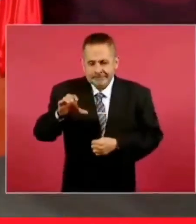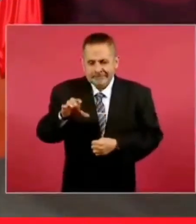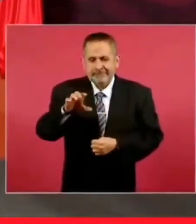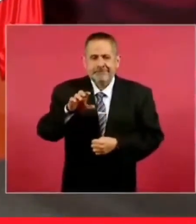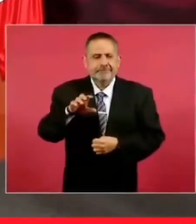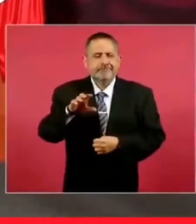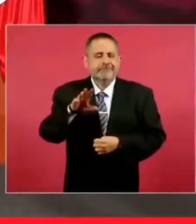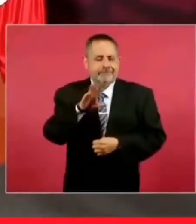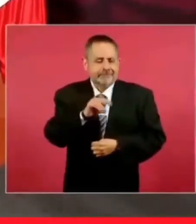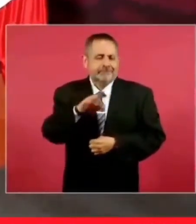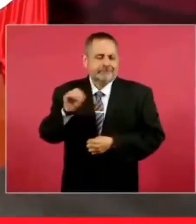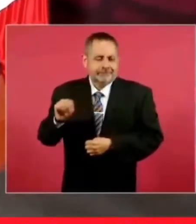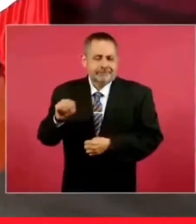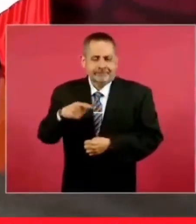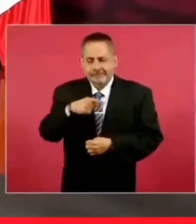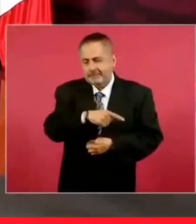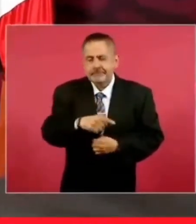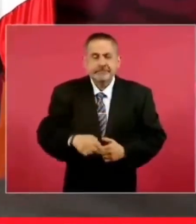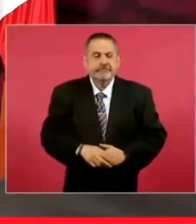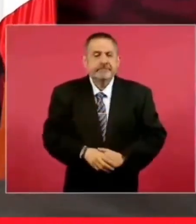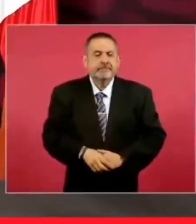1999.